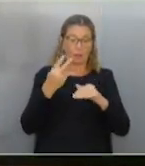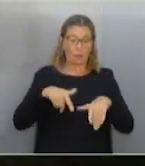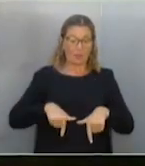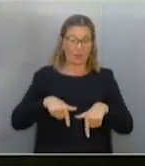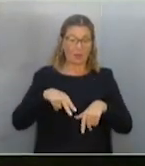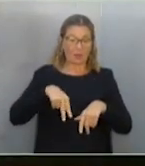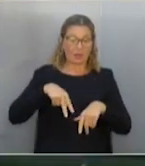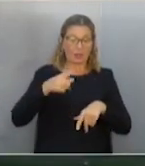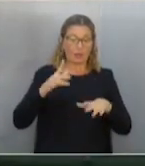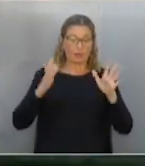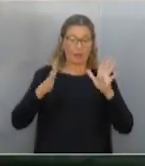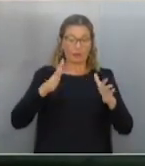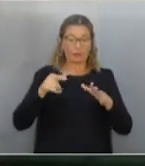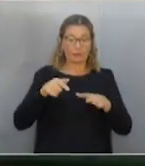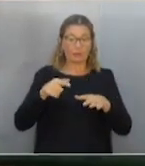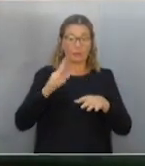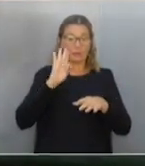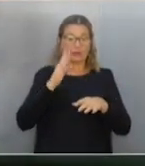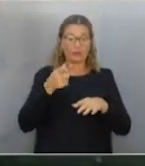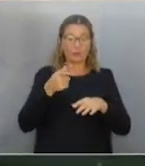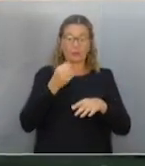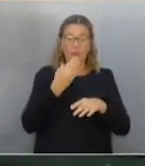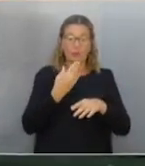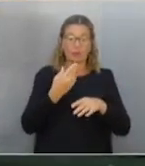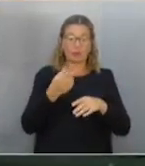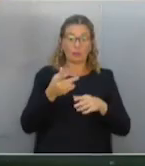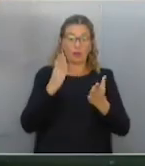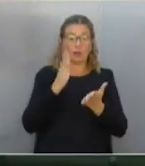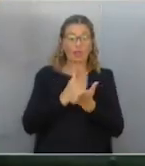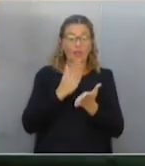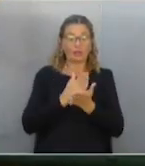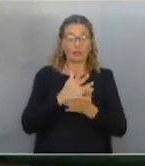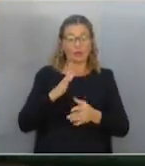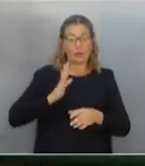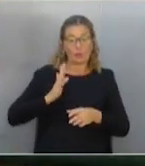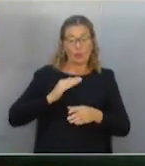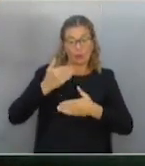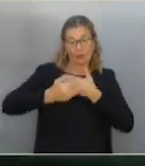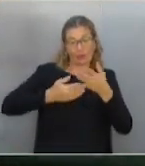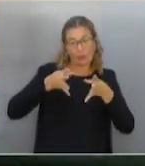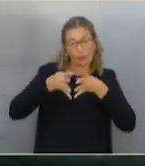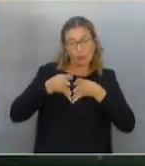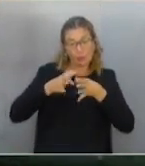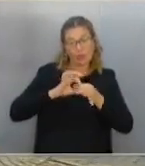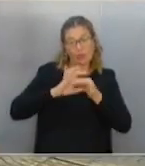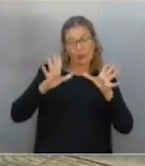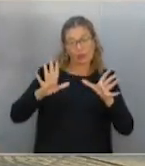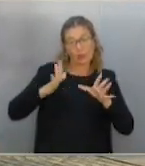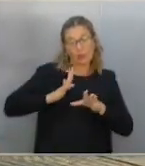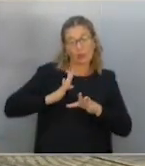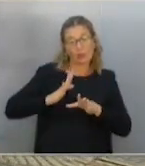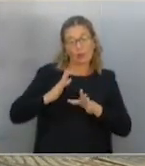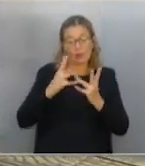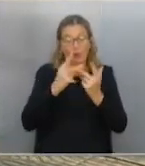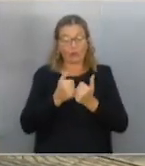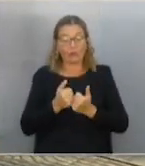brazos, digo yo, ¿no? Parece que es lo más adecuado en realidad como para reivindicar los derechos de las mujeres y seguir con la continua lucha de la liberación de la mujer. Porque es una